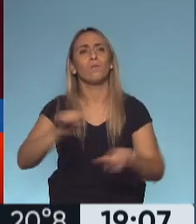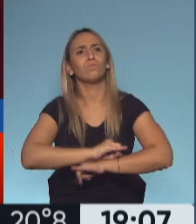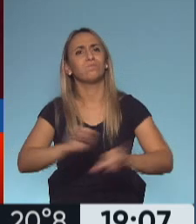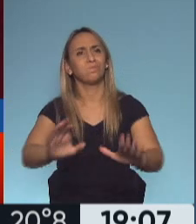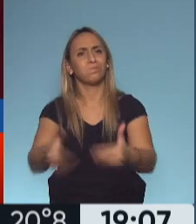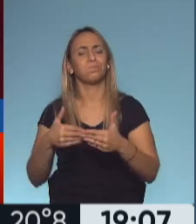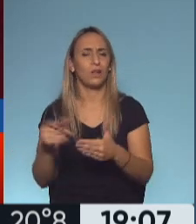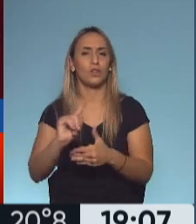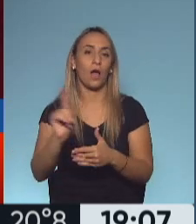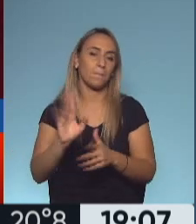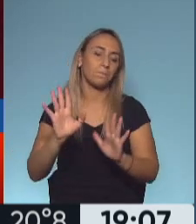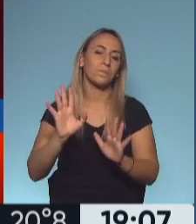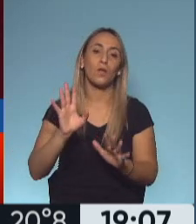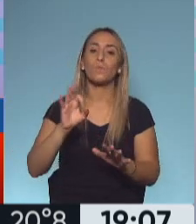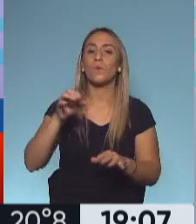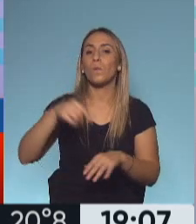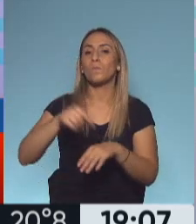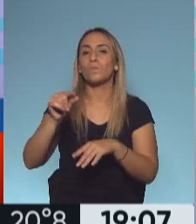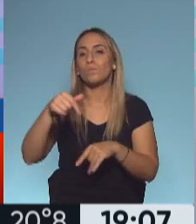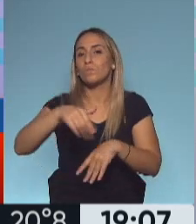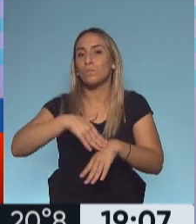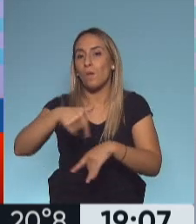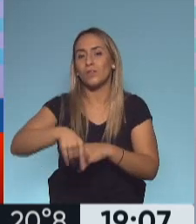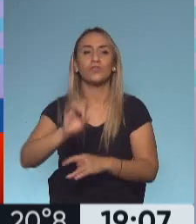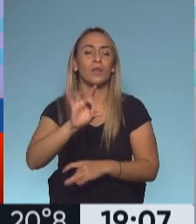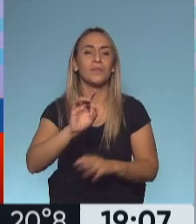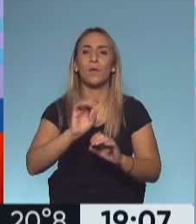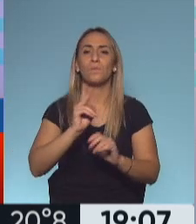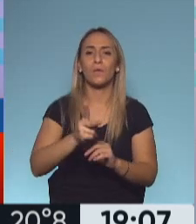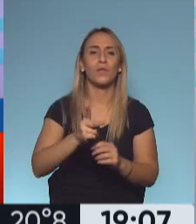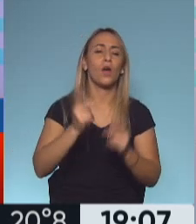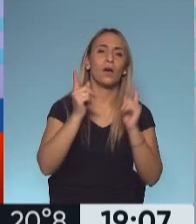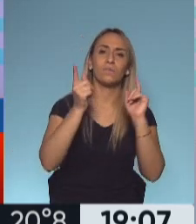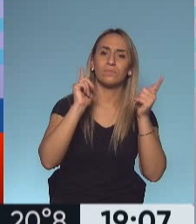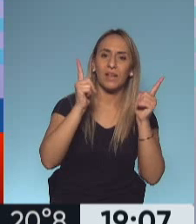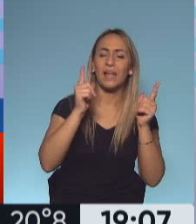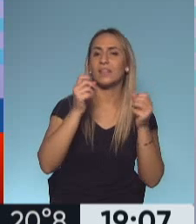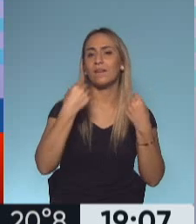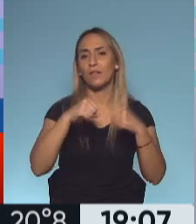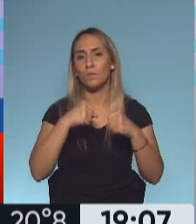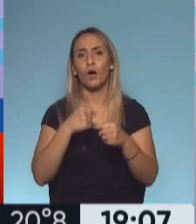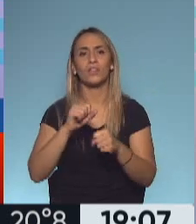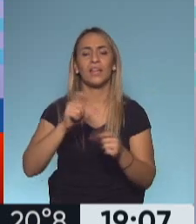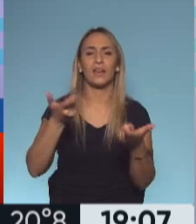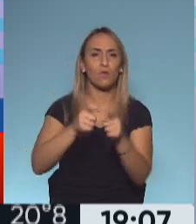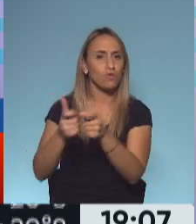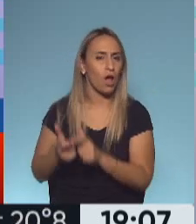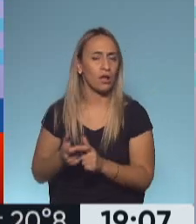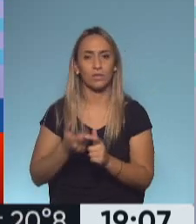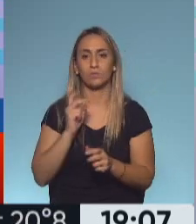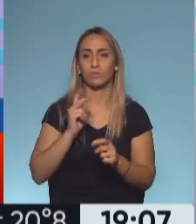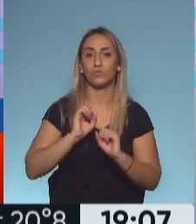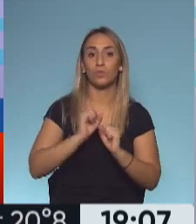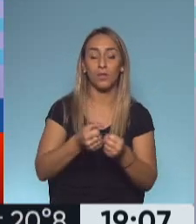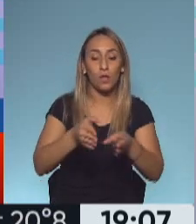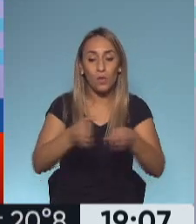decir, sería una... En principio se suspenderían las actividades sociales, deportivas, culturales y recreativas por el término de 15 días. Habría